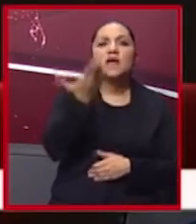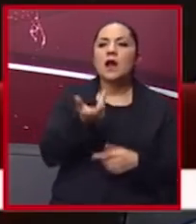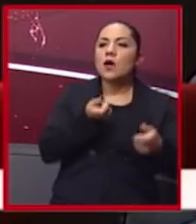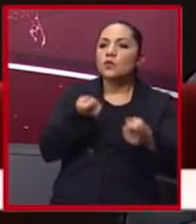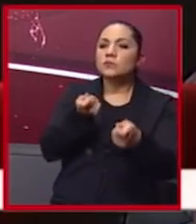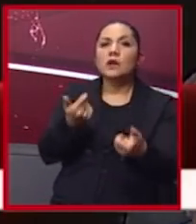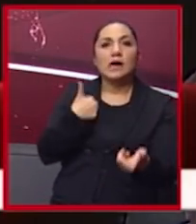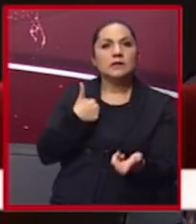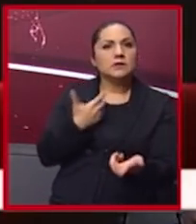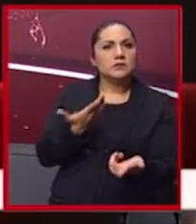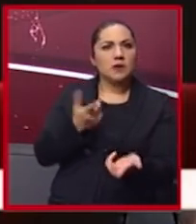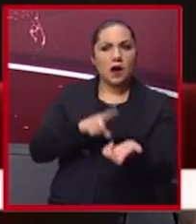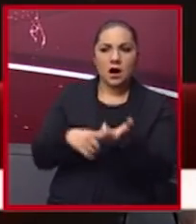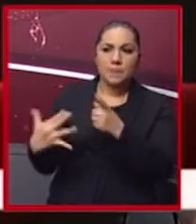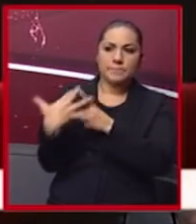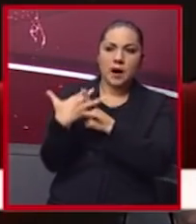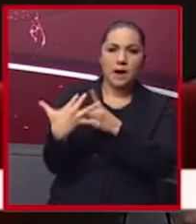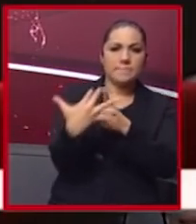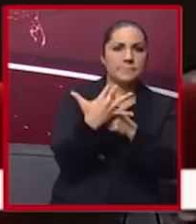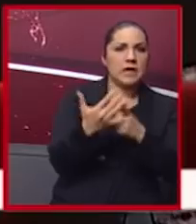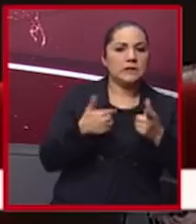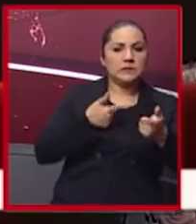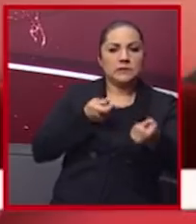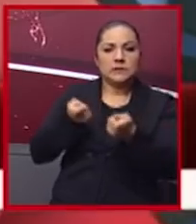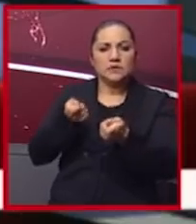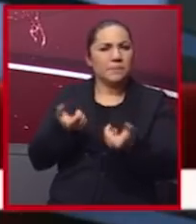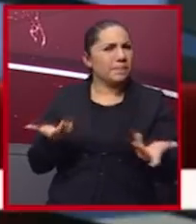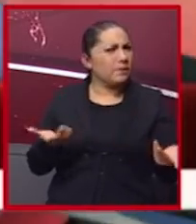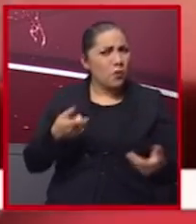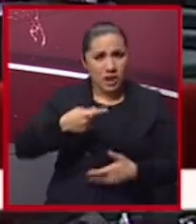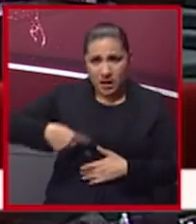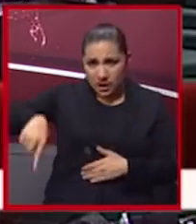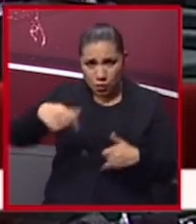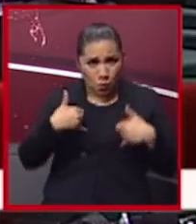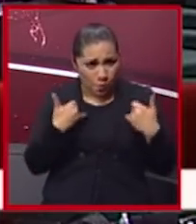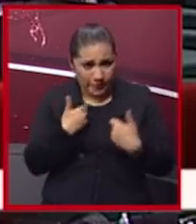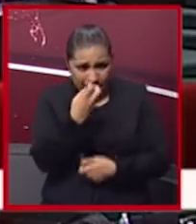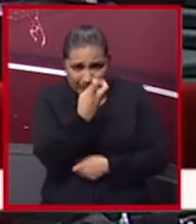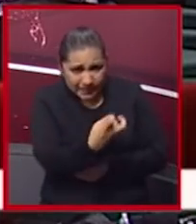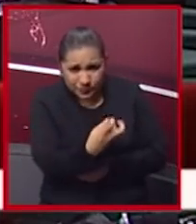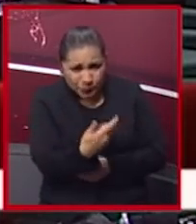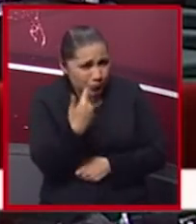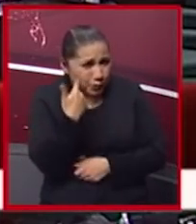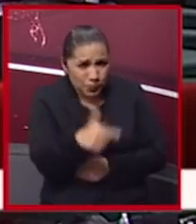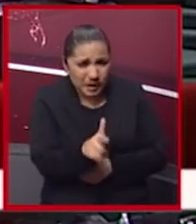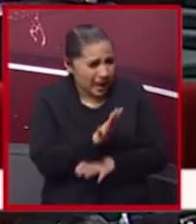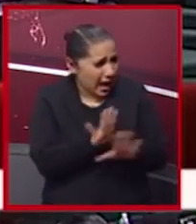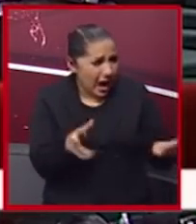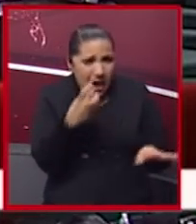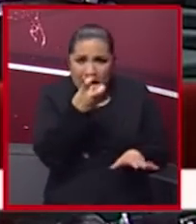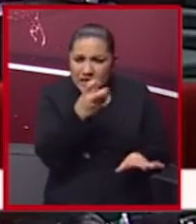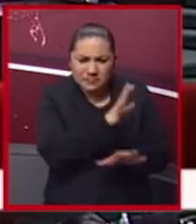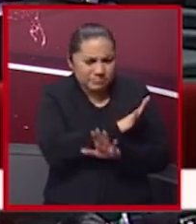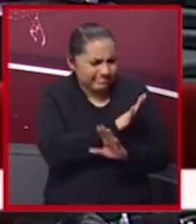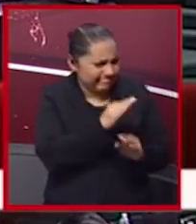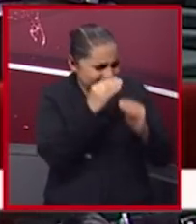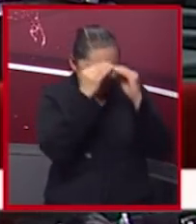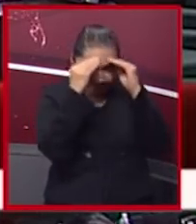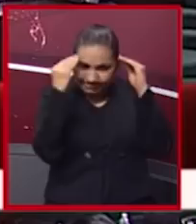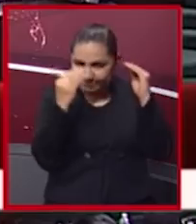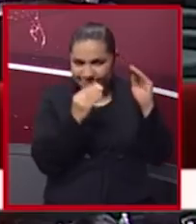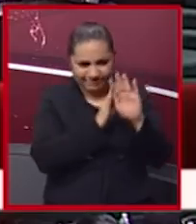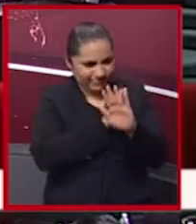No, de hecho están cansados de eso. Les decía que nosotros, por ejemplo, vamos a tener una reducción de más